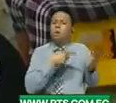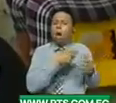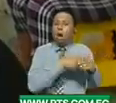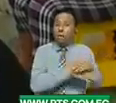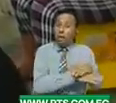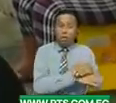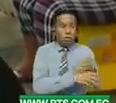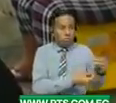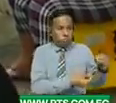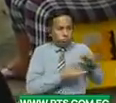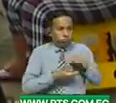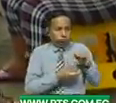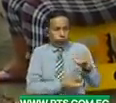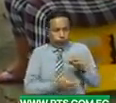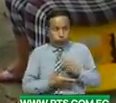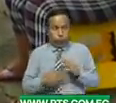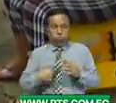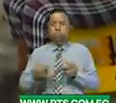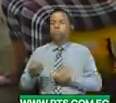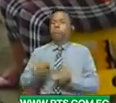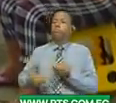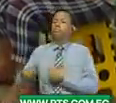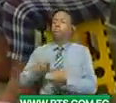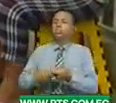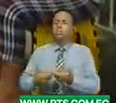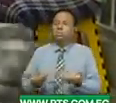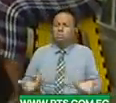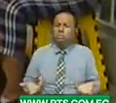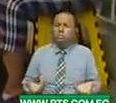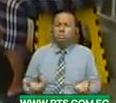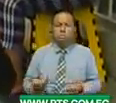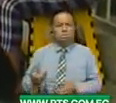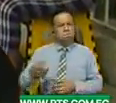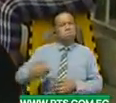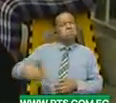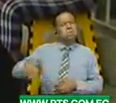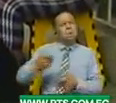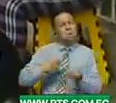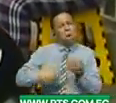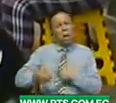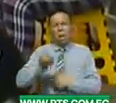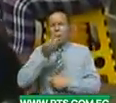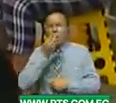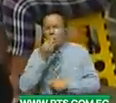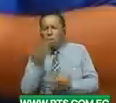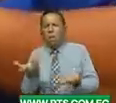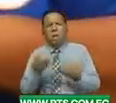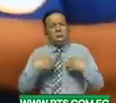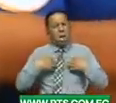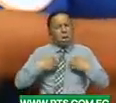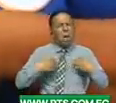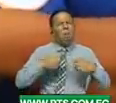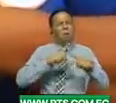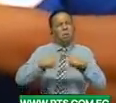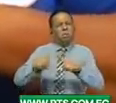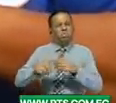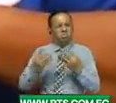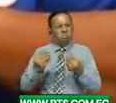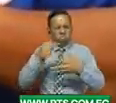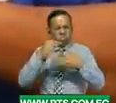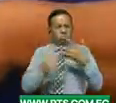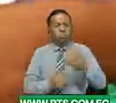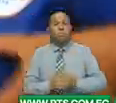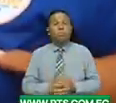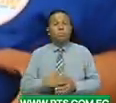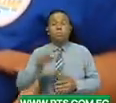vendan afuera. La misma maternidad les da. ¿De comida hasta ropa? Comida, ropa, de todo venden aquí. Nosotros hemos